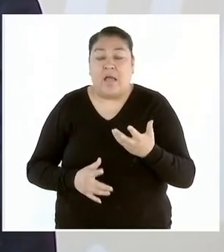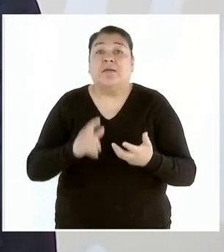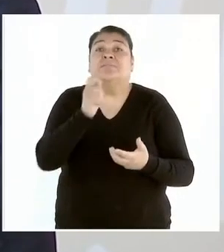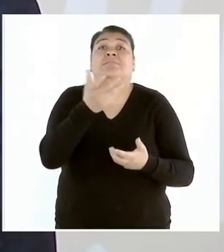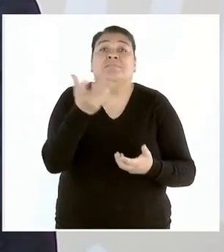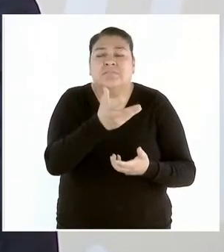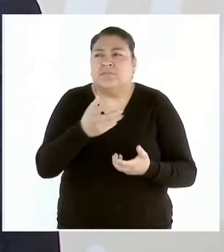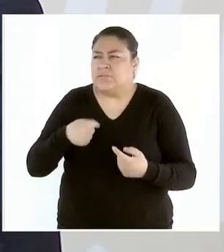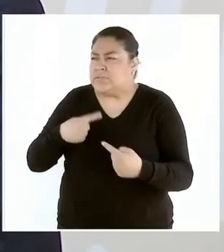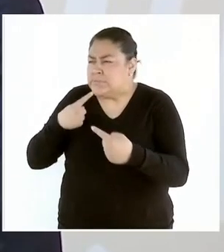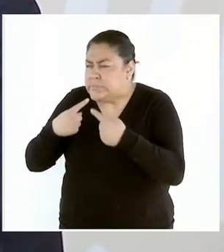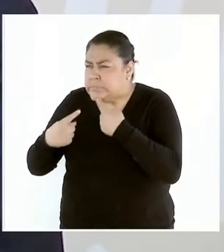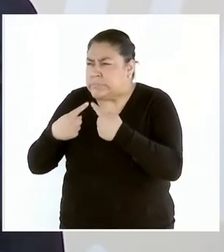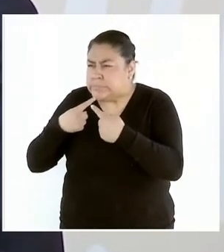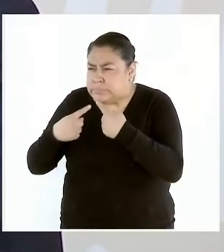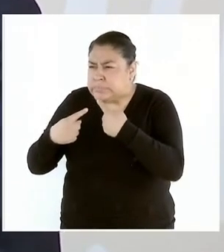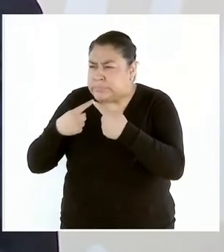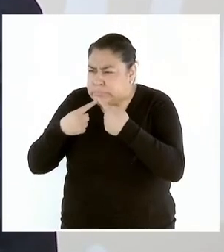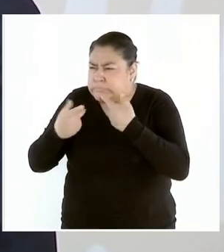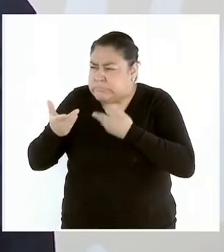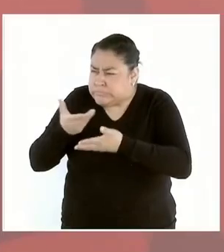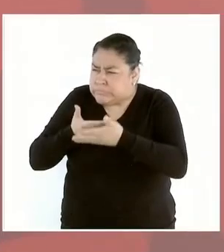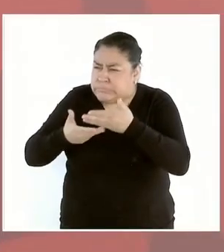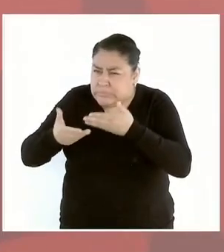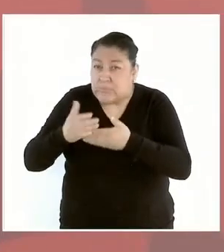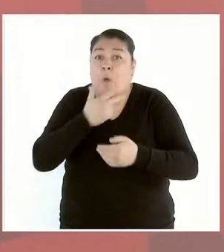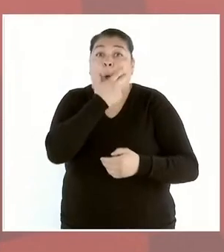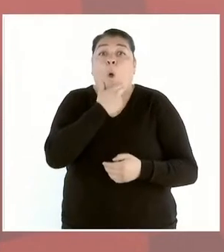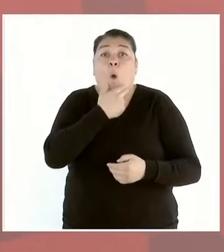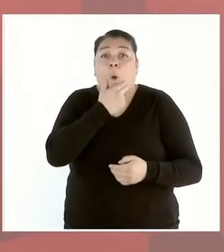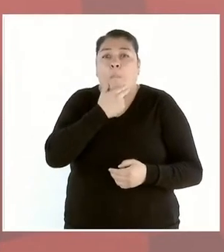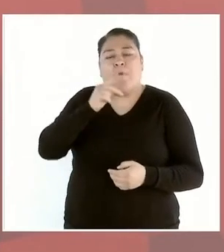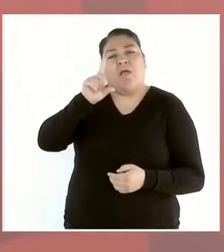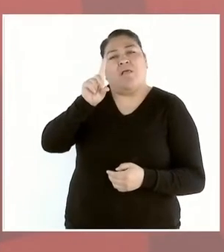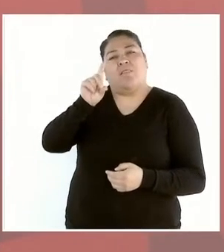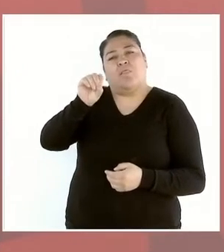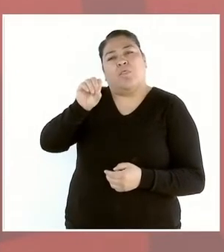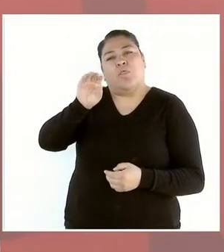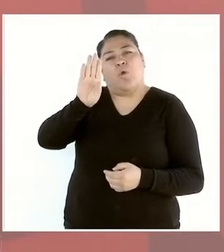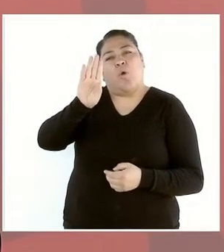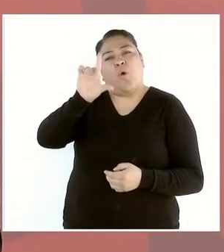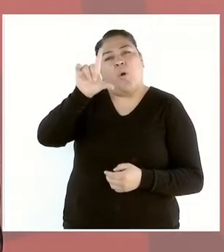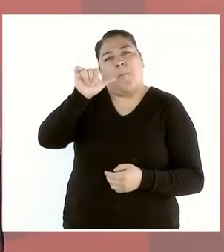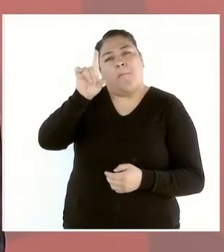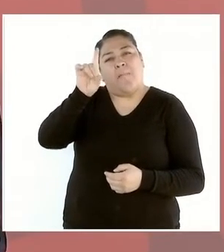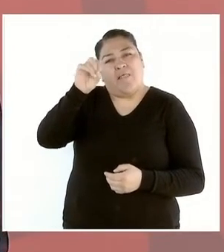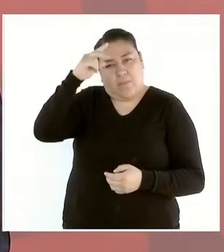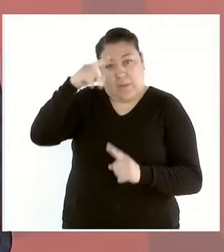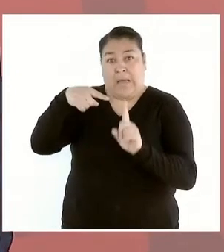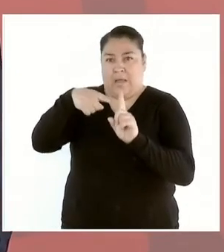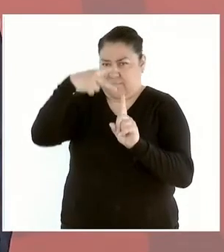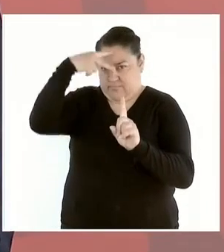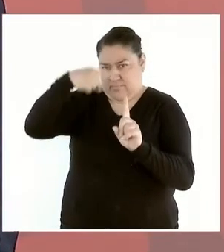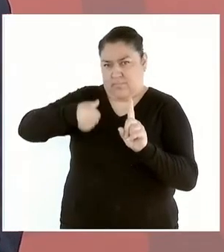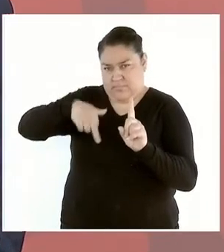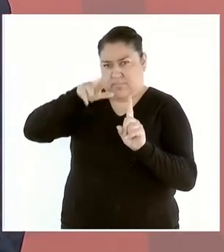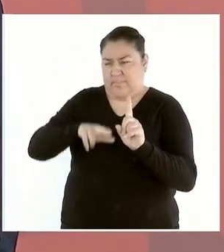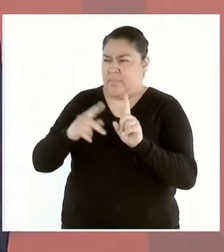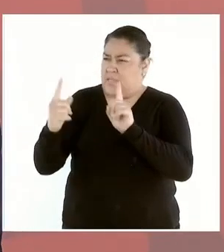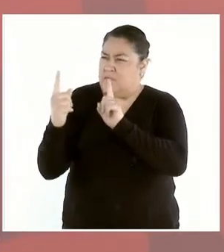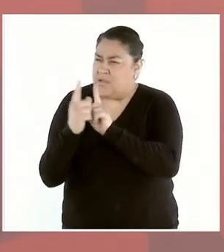negociaciones en las que manuel doblado represento a méxico con